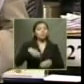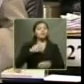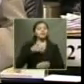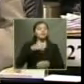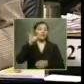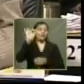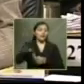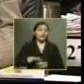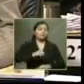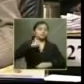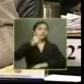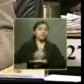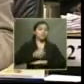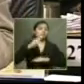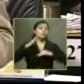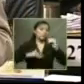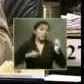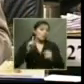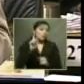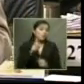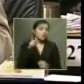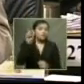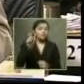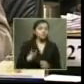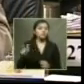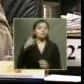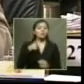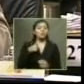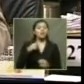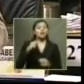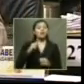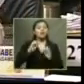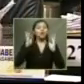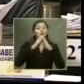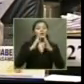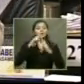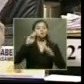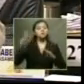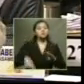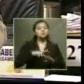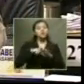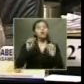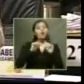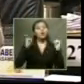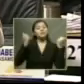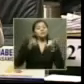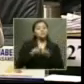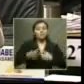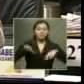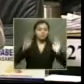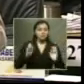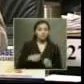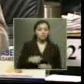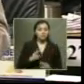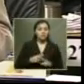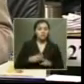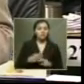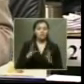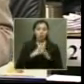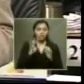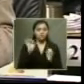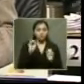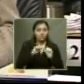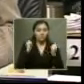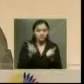establecido que hay que el Congreso Nacional, el futuro Congreso, o la Asamblea, como se llame, debe elaborar en